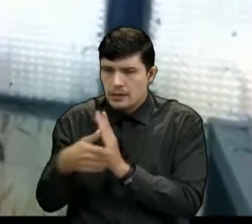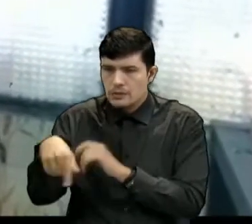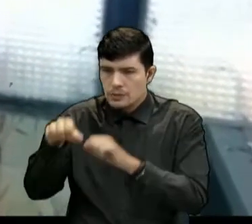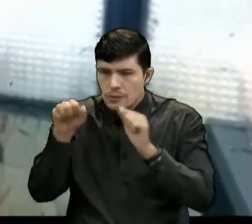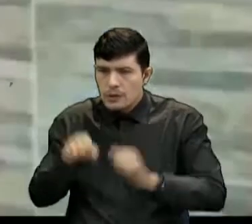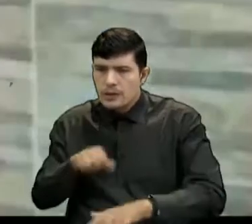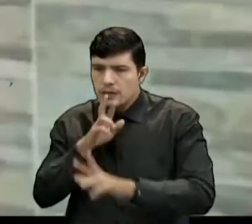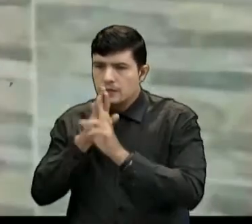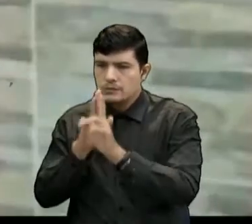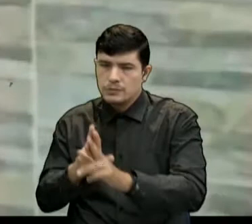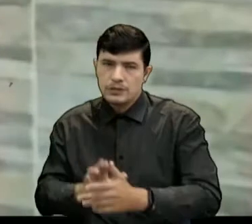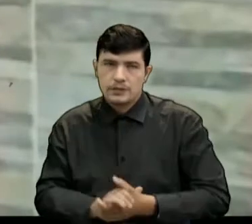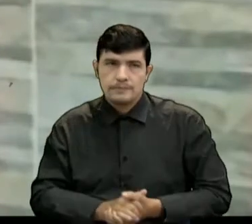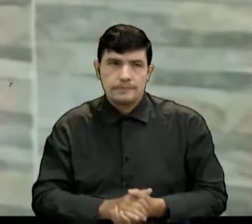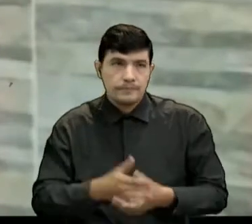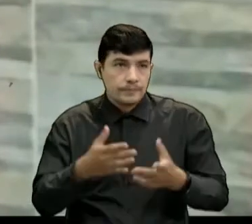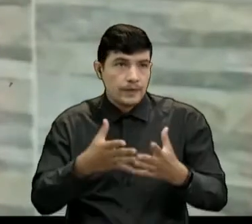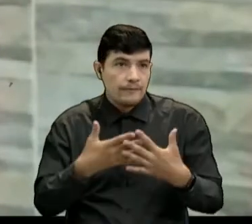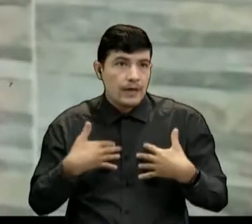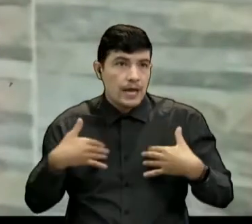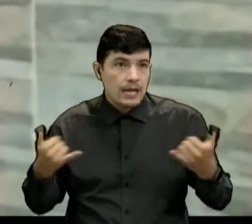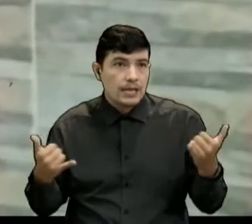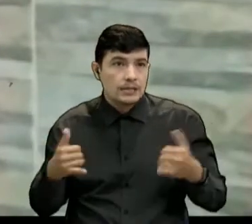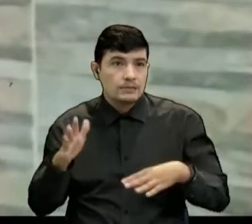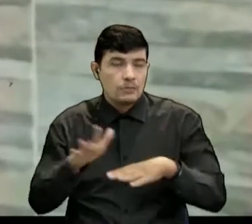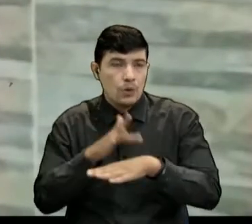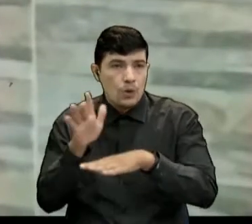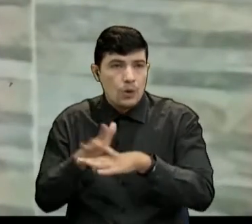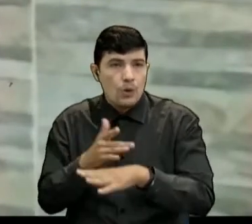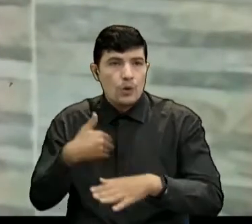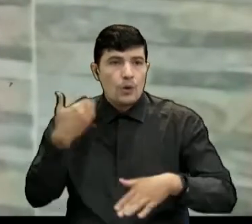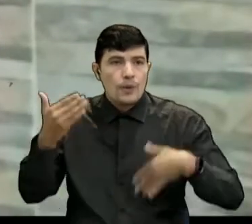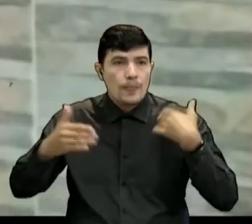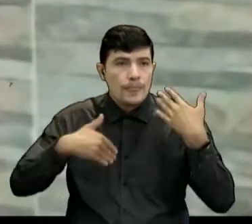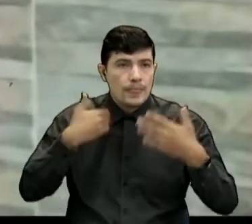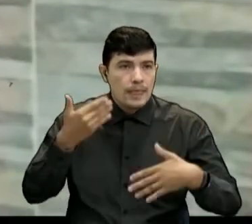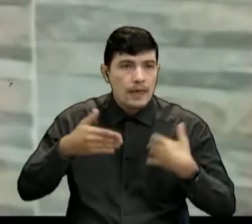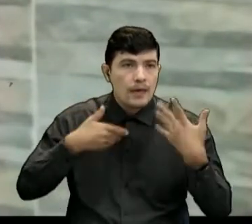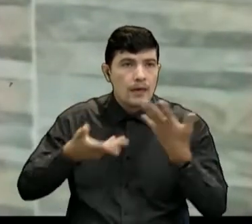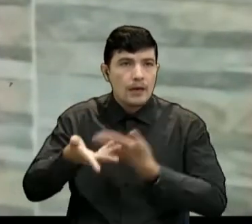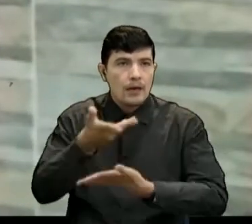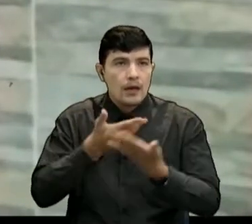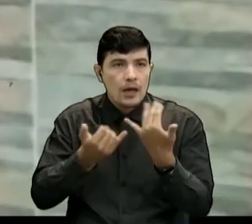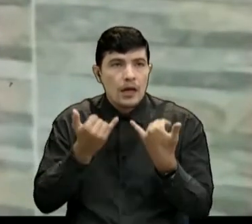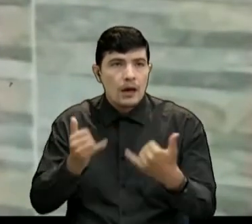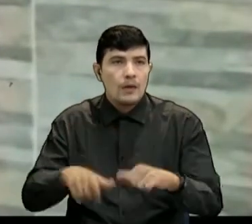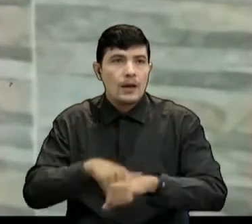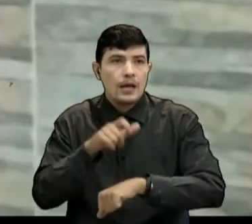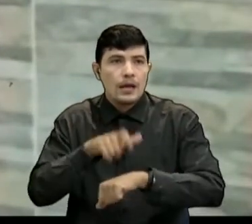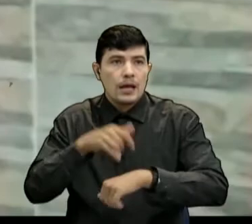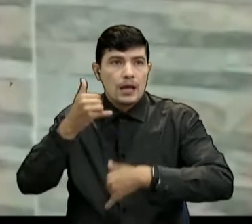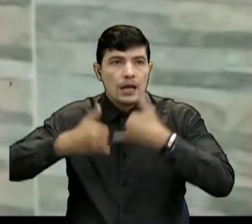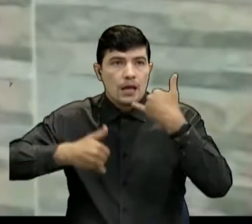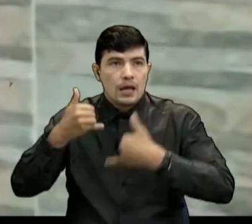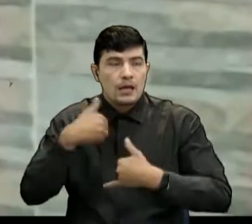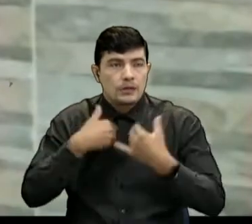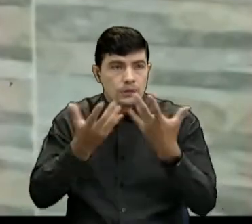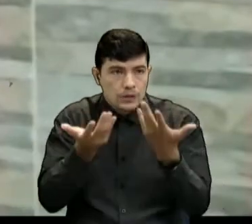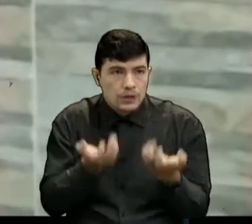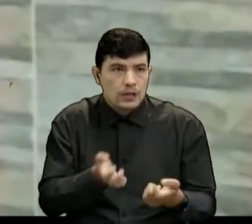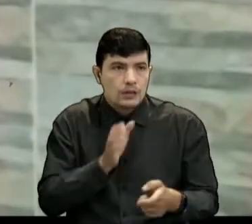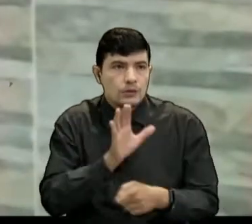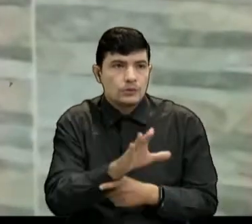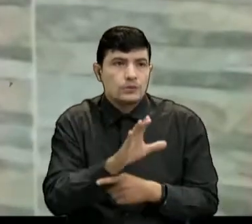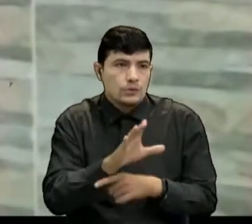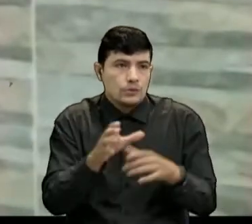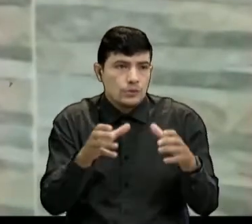responder en la cancha. Y muy feliz, motivado, contento, esperando con ansia la hora del partido. Y quiero que la selección sepa